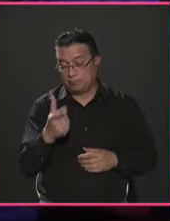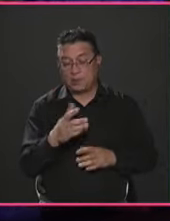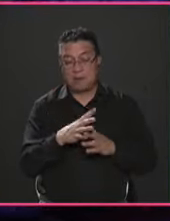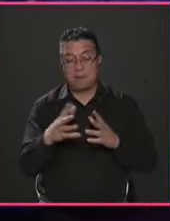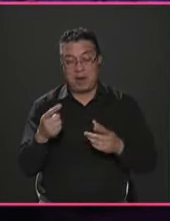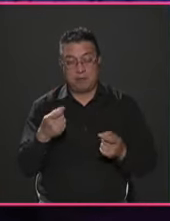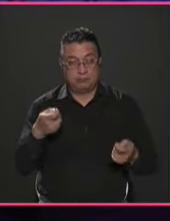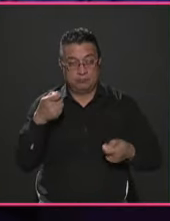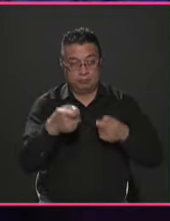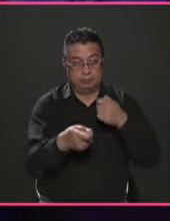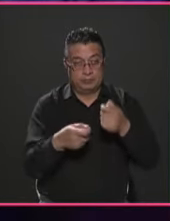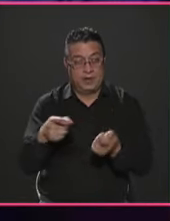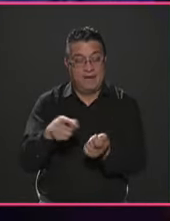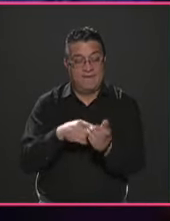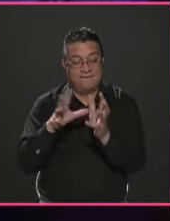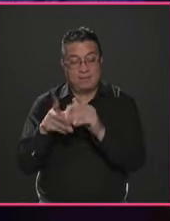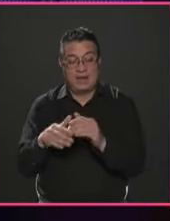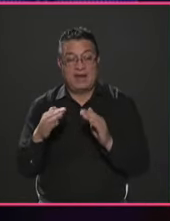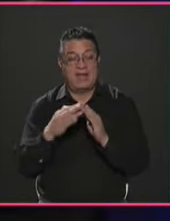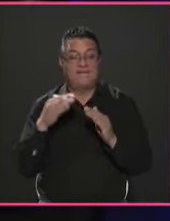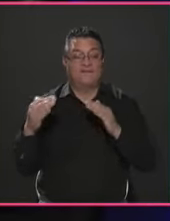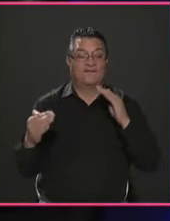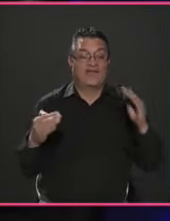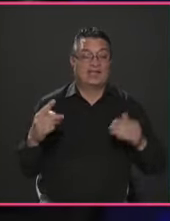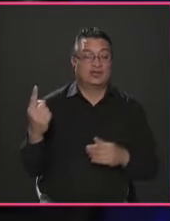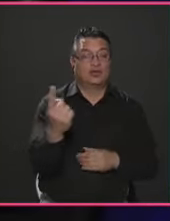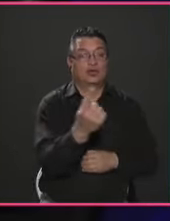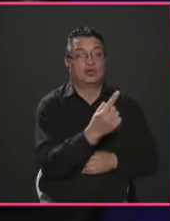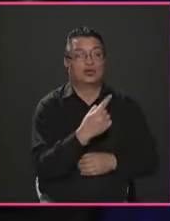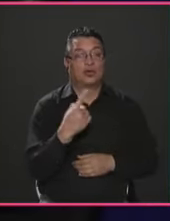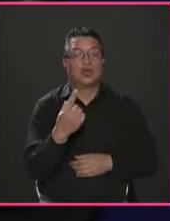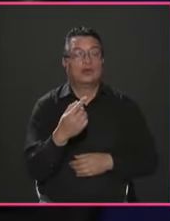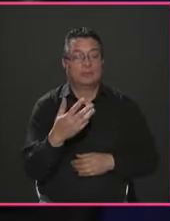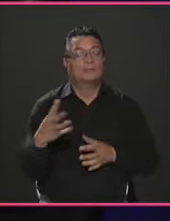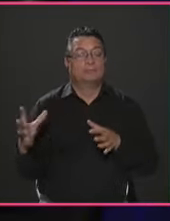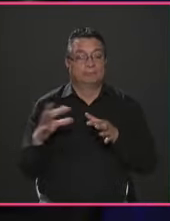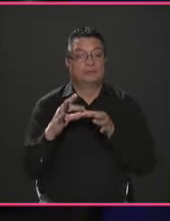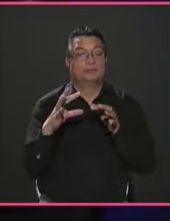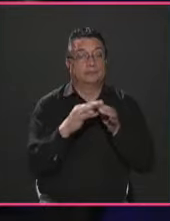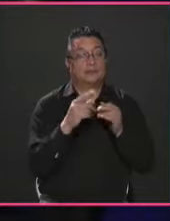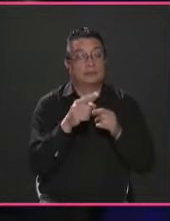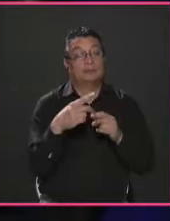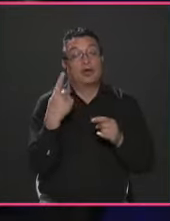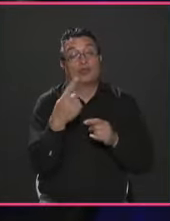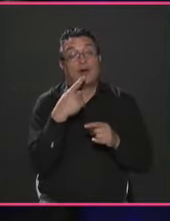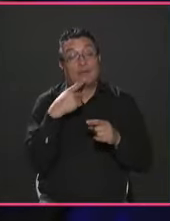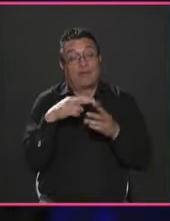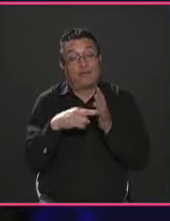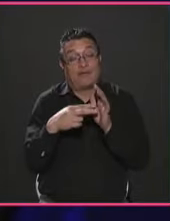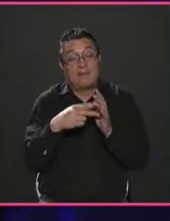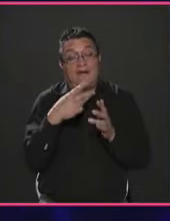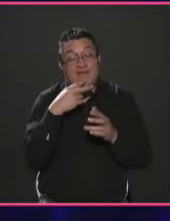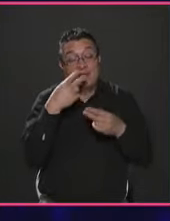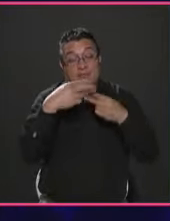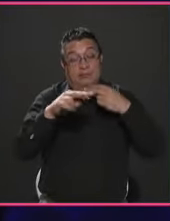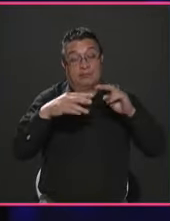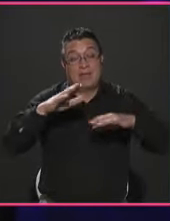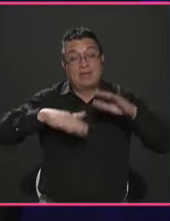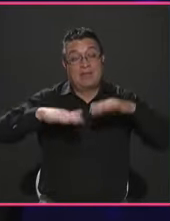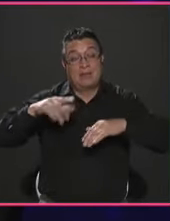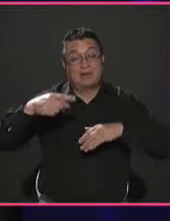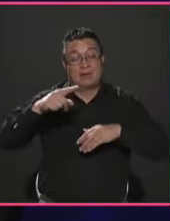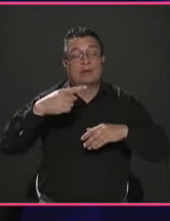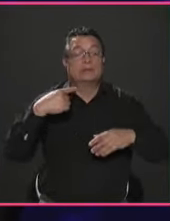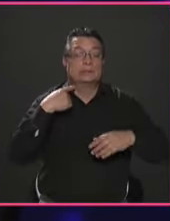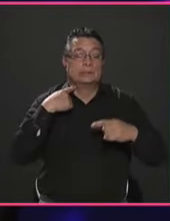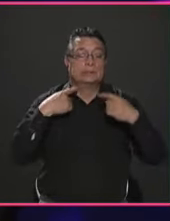nuestros familiares y vecinos que dependen Lamentablemente de otros problemas de su vida o que se han vuelto completamente dependiendo de otras personas ya sea